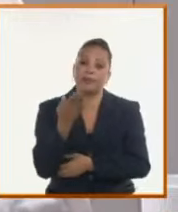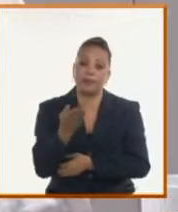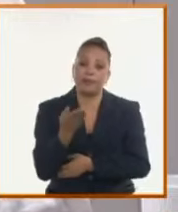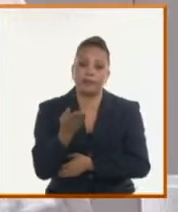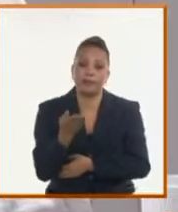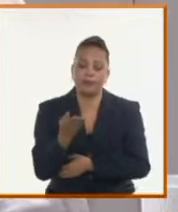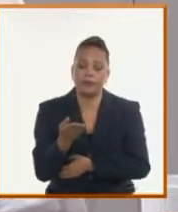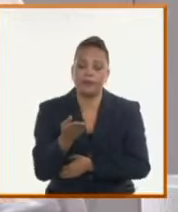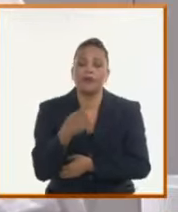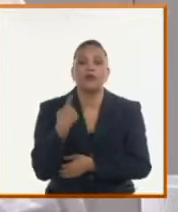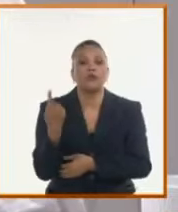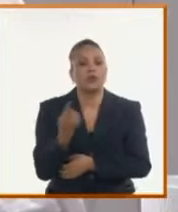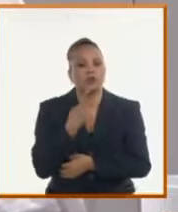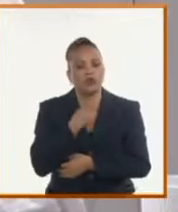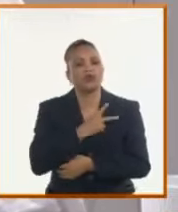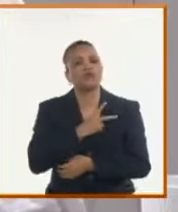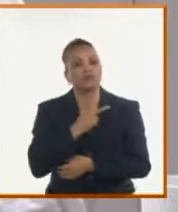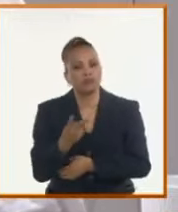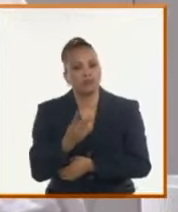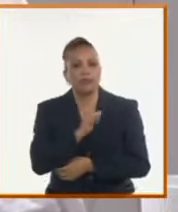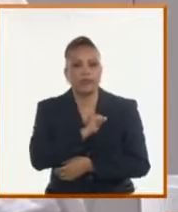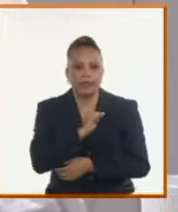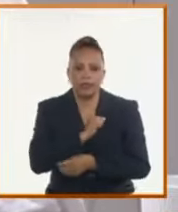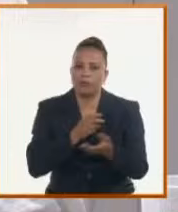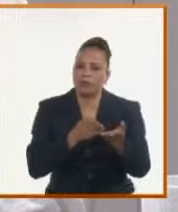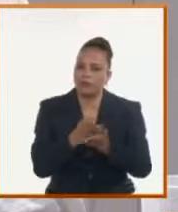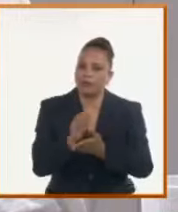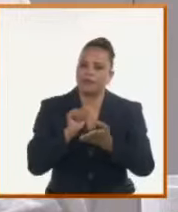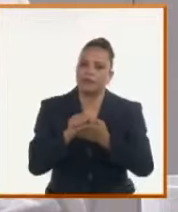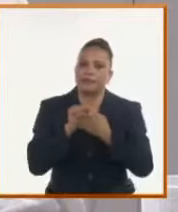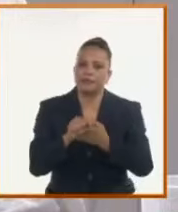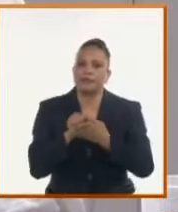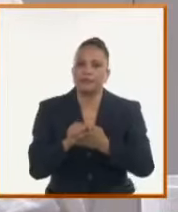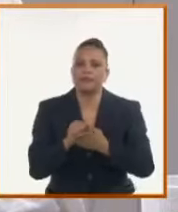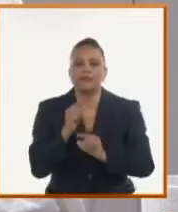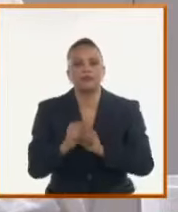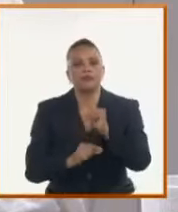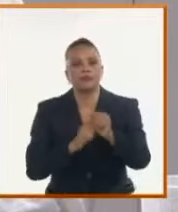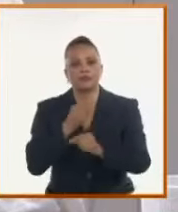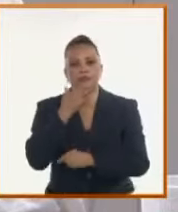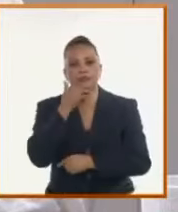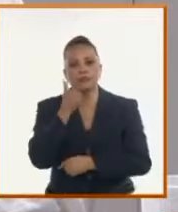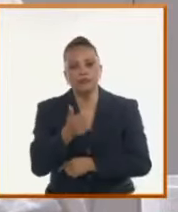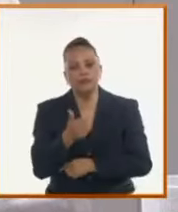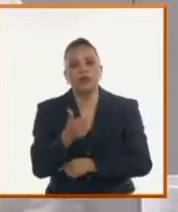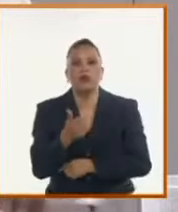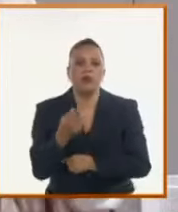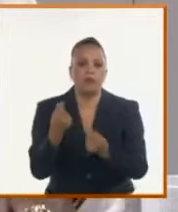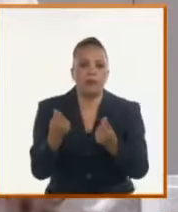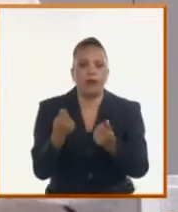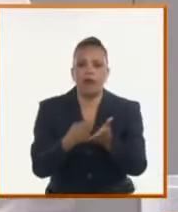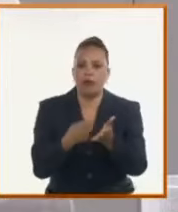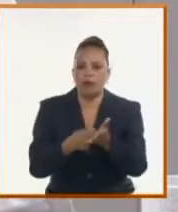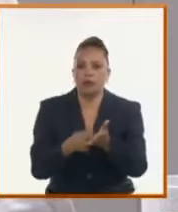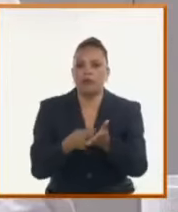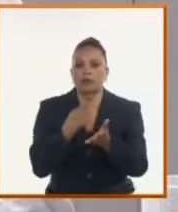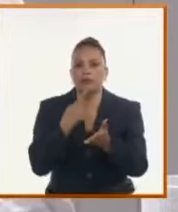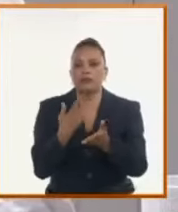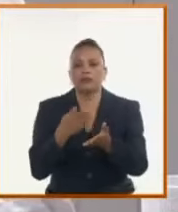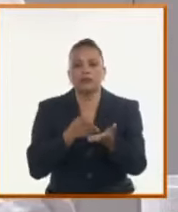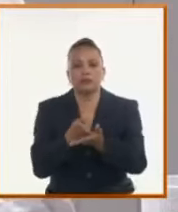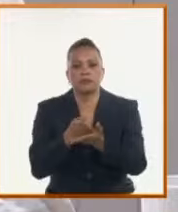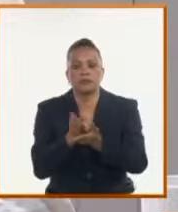tenemos la voluntad de mantener este servicio y con las mejoras paulatinas según la posibilidad de financiamiento a través del fondo de